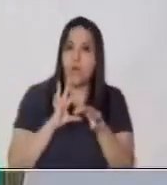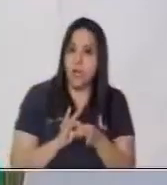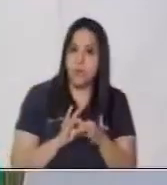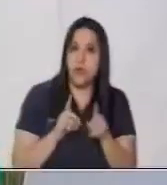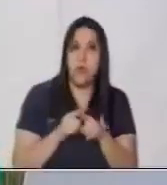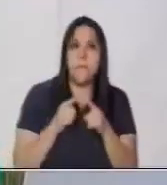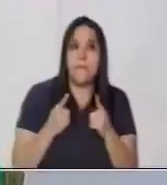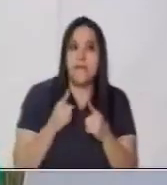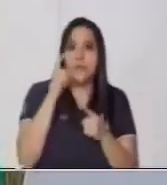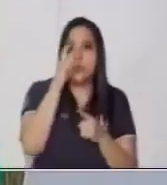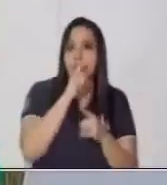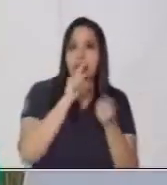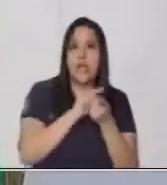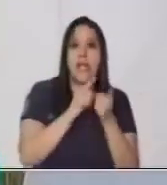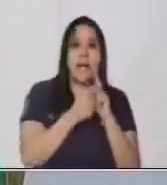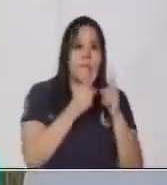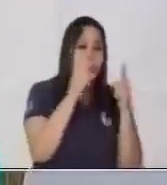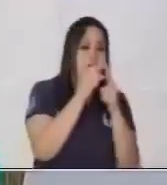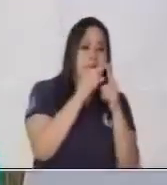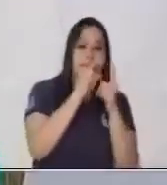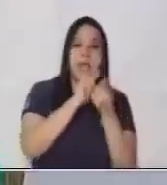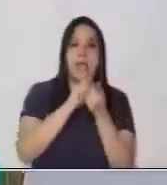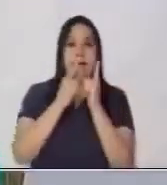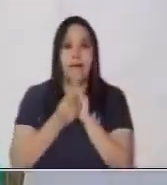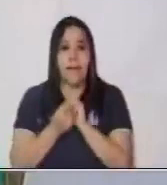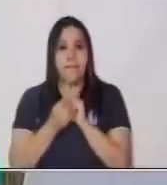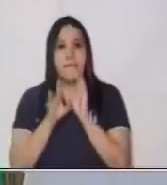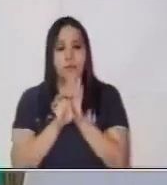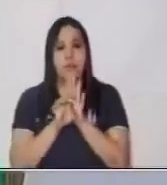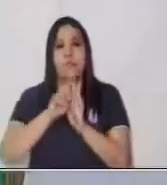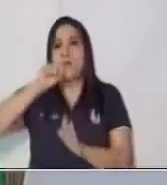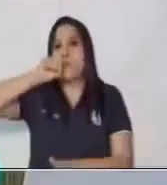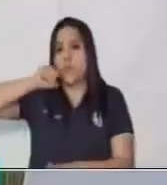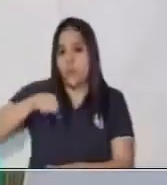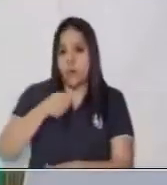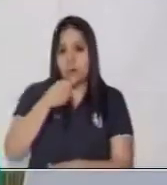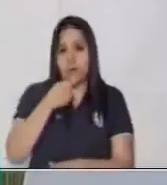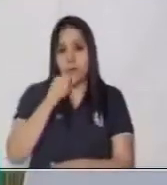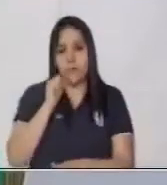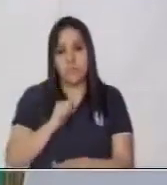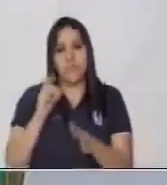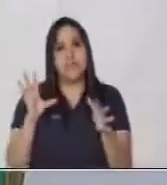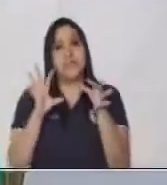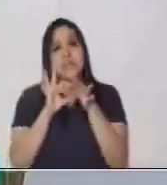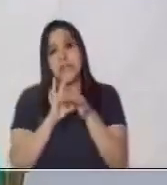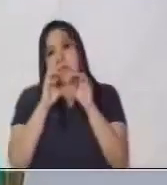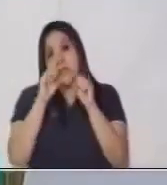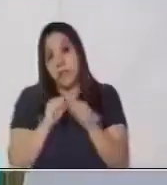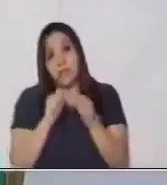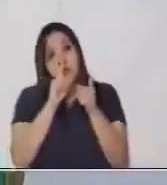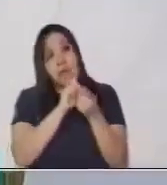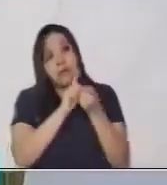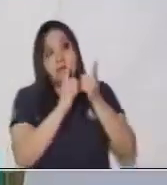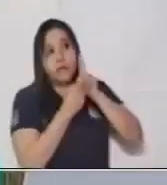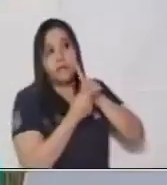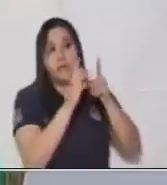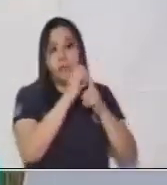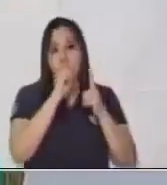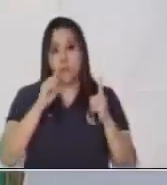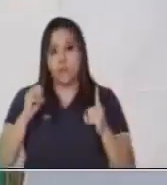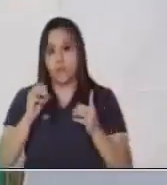análisis sintáctico. La coma tiene una gran función, es un nexo y puede intervenir en esta oración